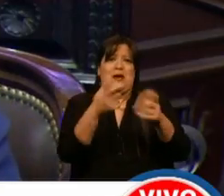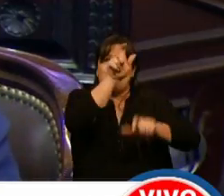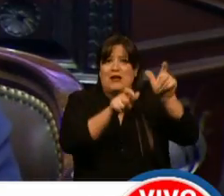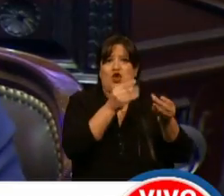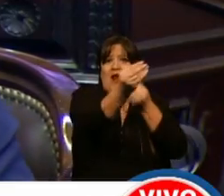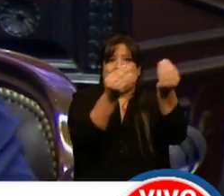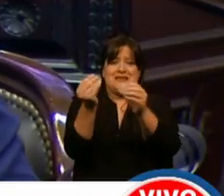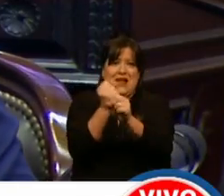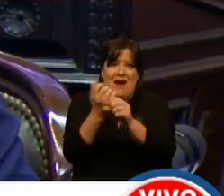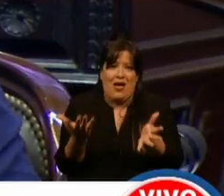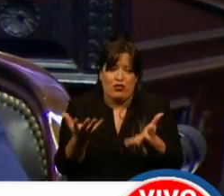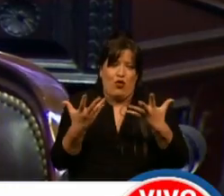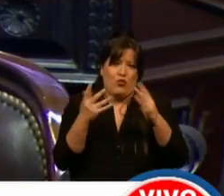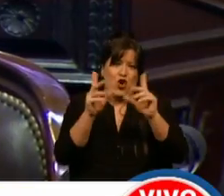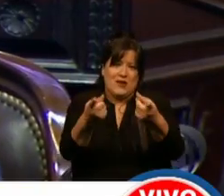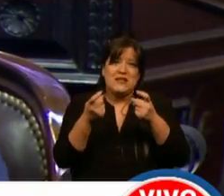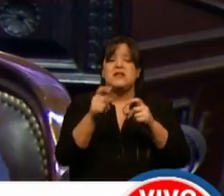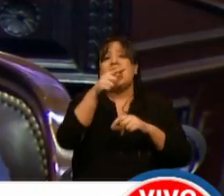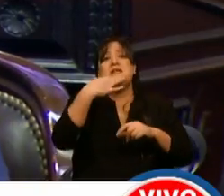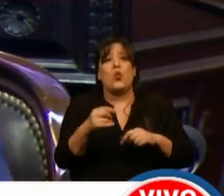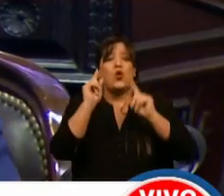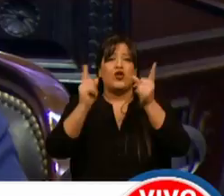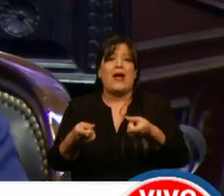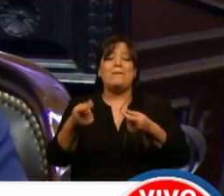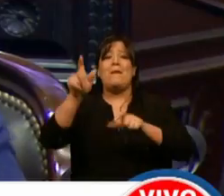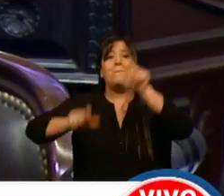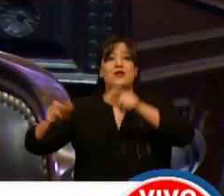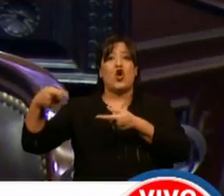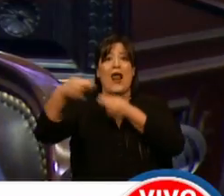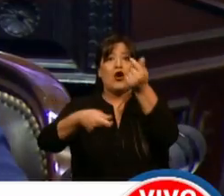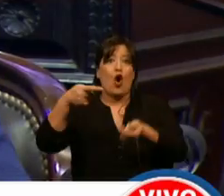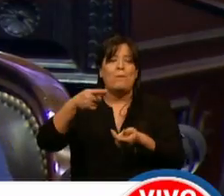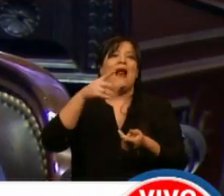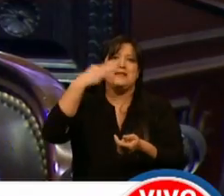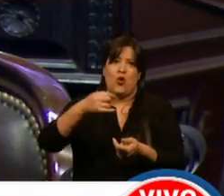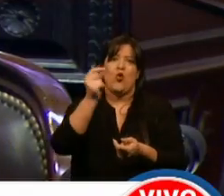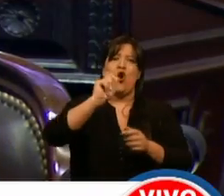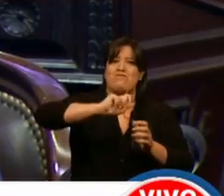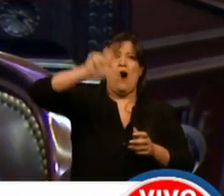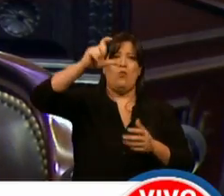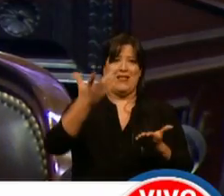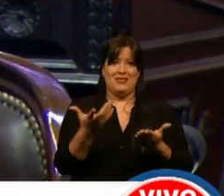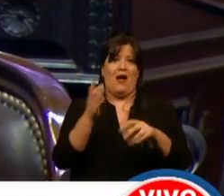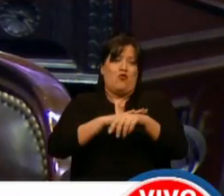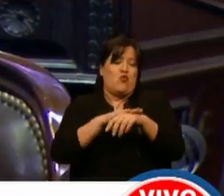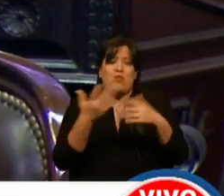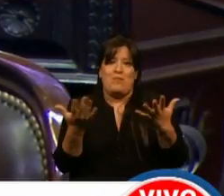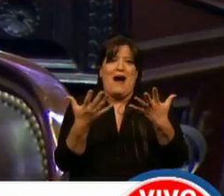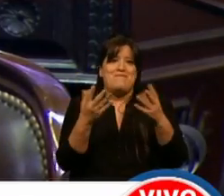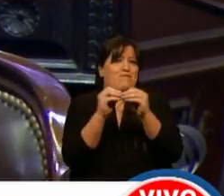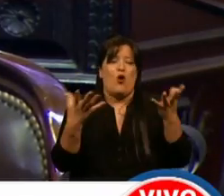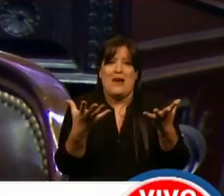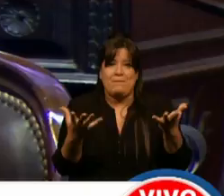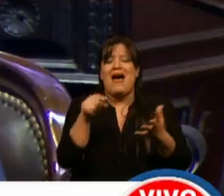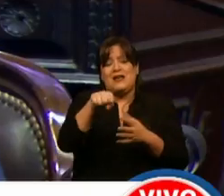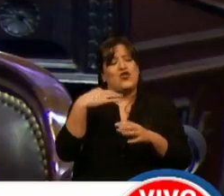y además también por supuesto eso va a ir al costo de los consumidores porque se va a trasladar evidentemente esto es algo que tenemos que